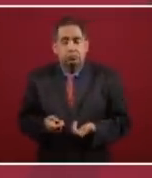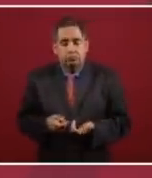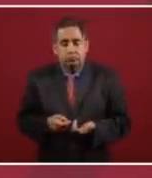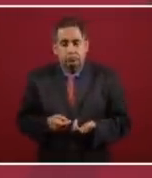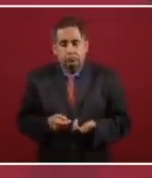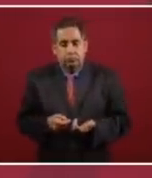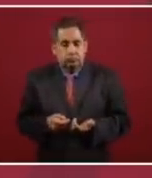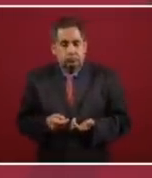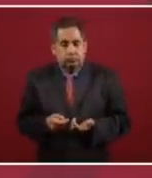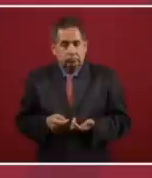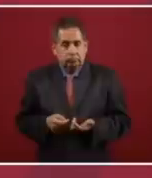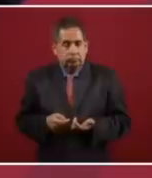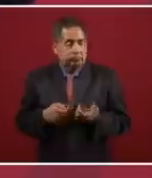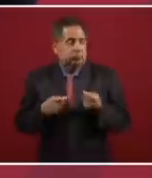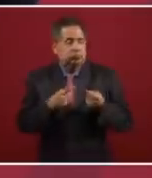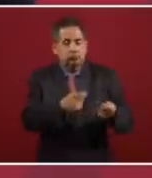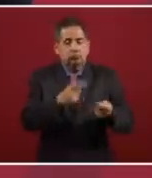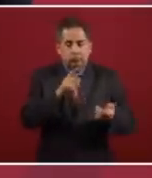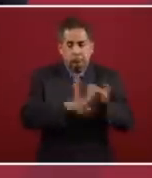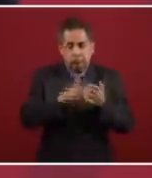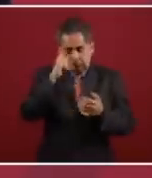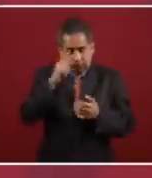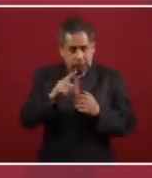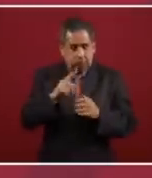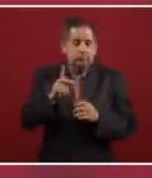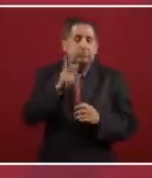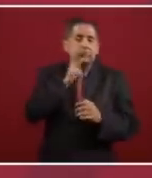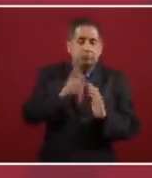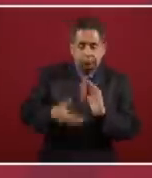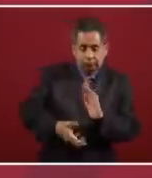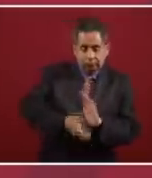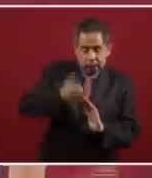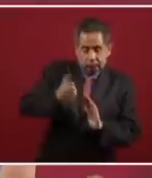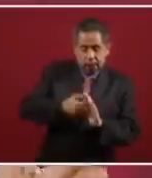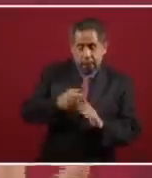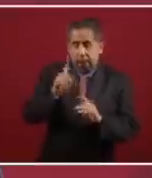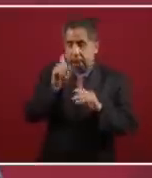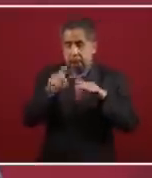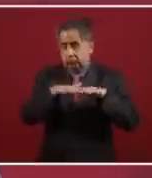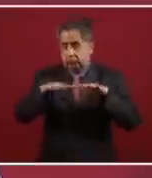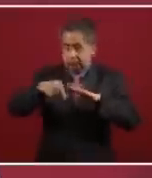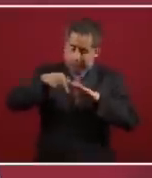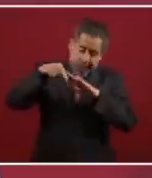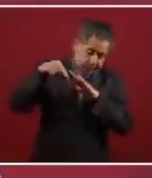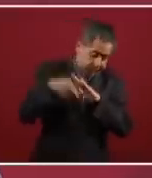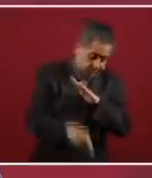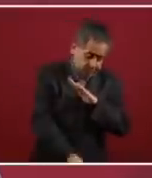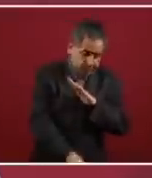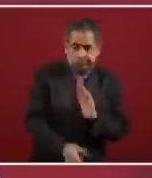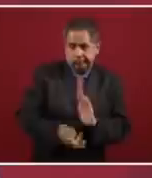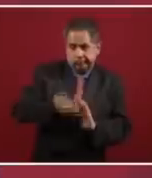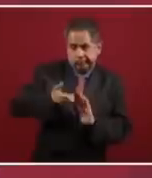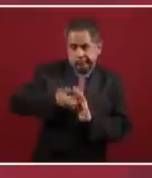para supuestamente extraer petróleo en aguas profundas.